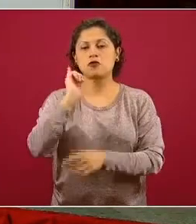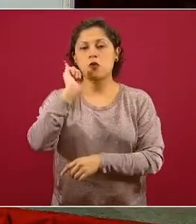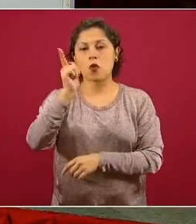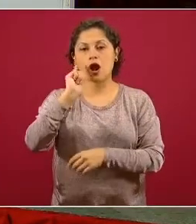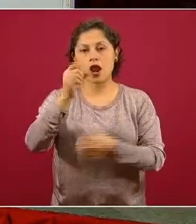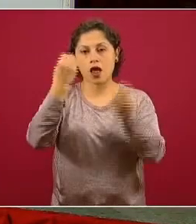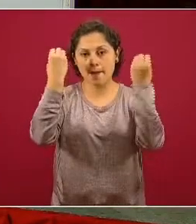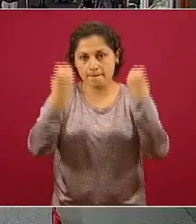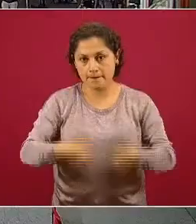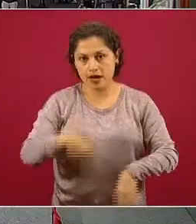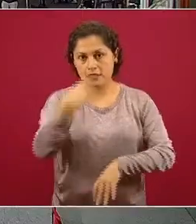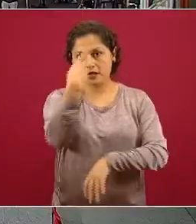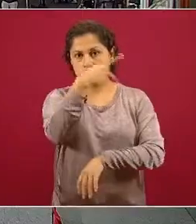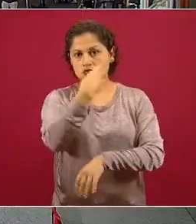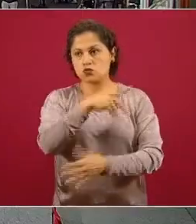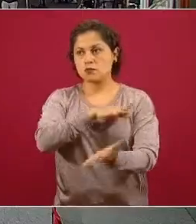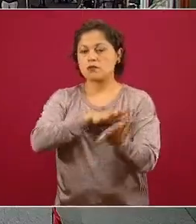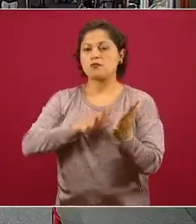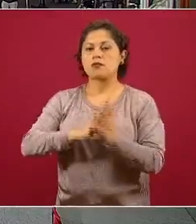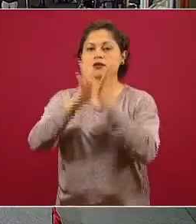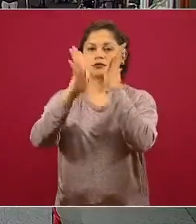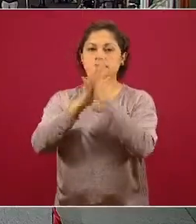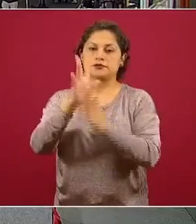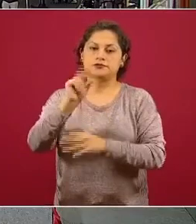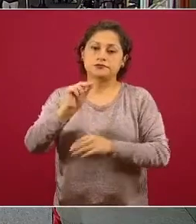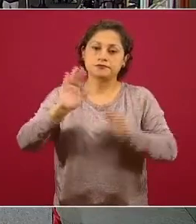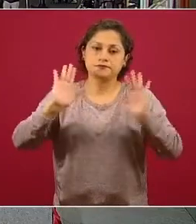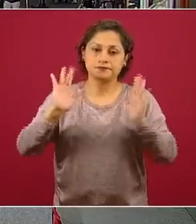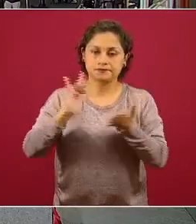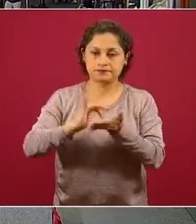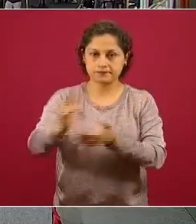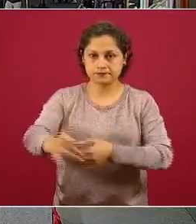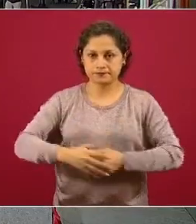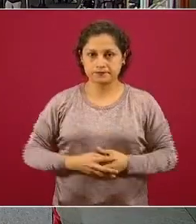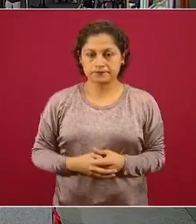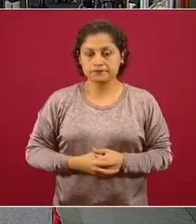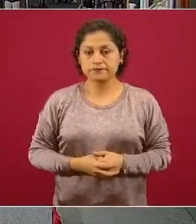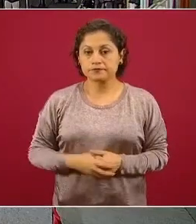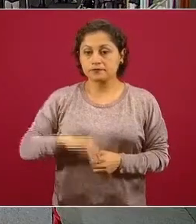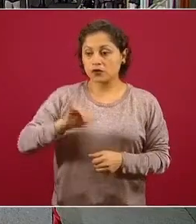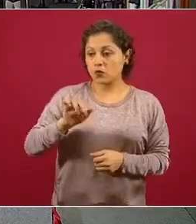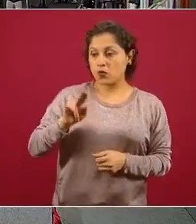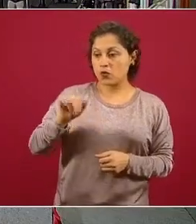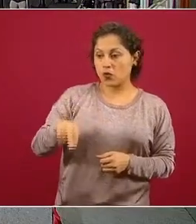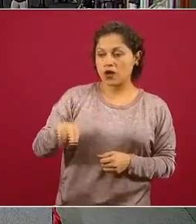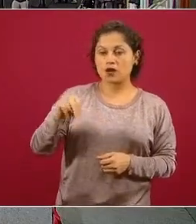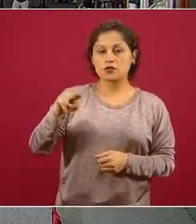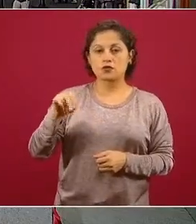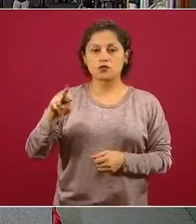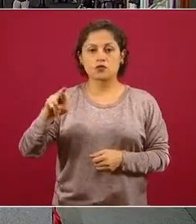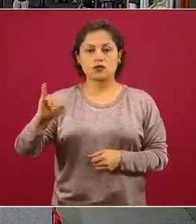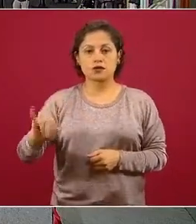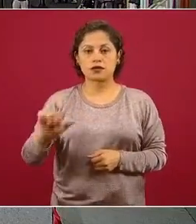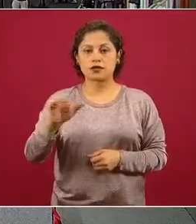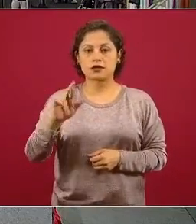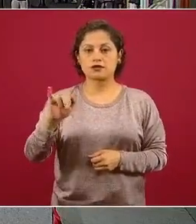país. Gracias. Vámonos de este lado con Juan, Nuri, Arturo, Juan